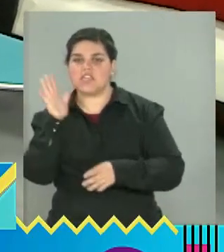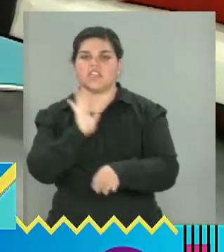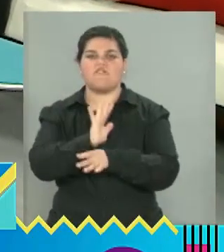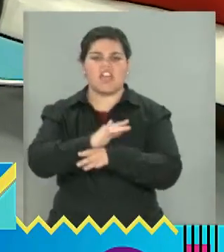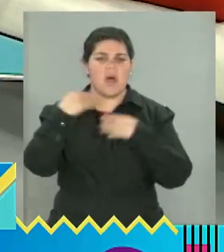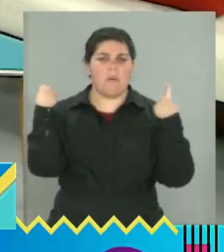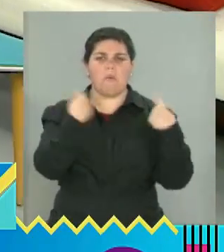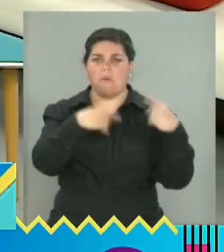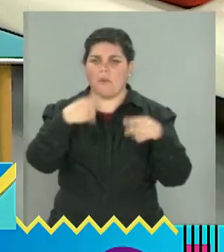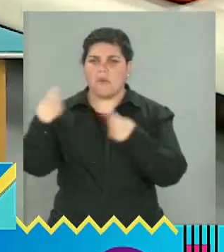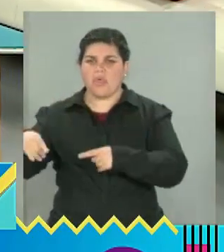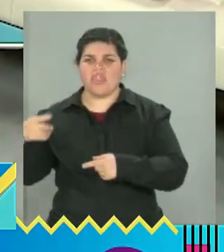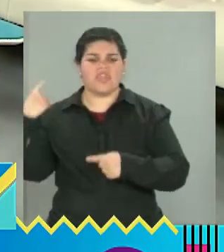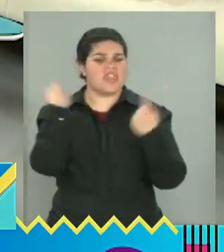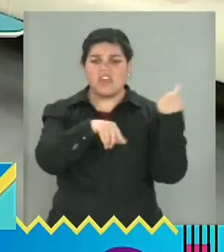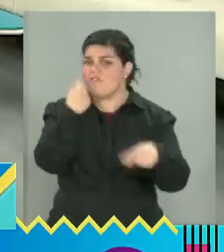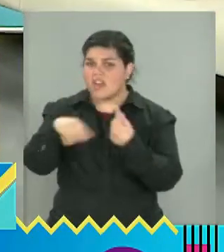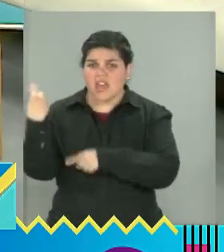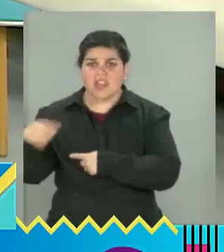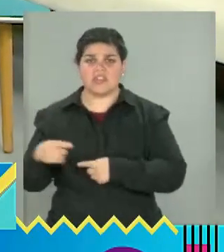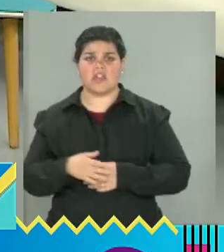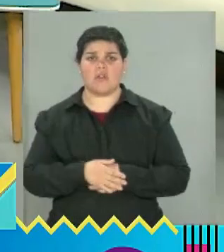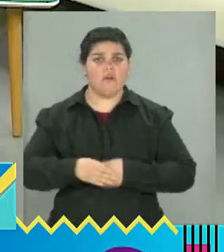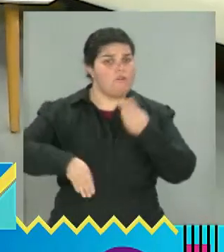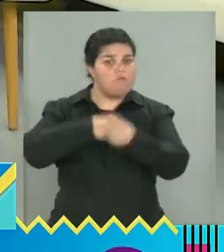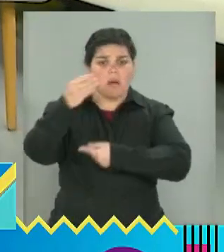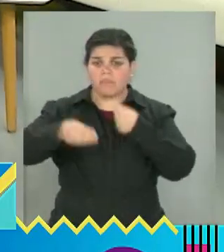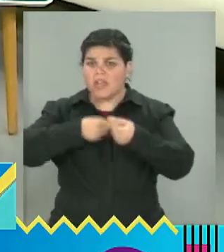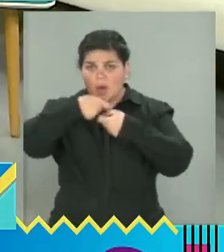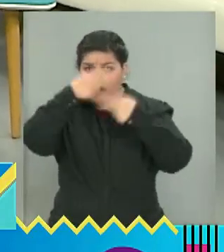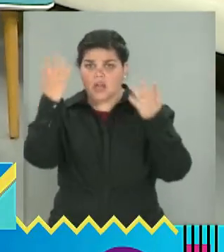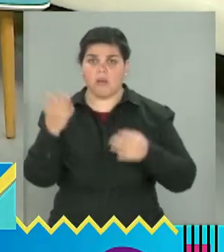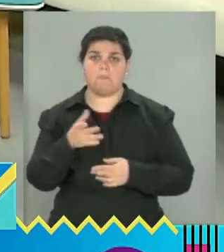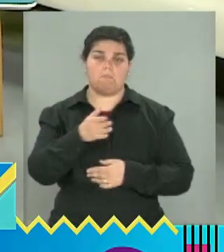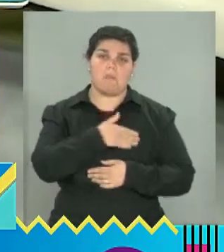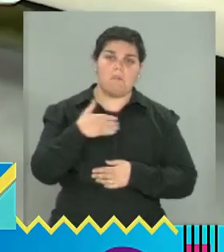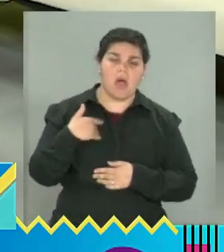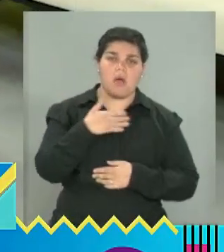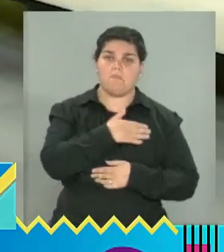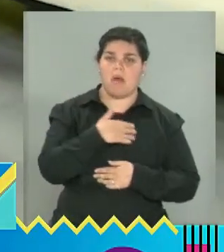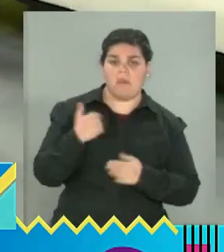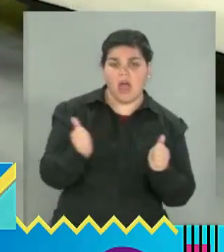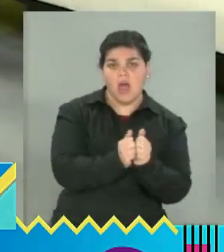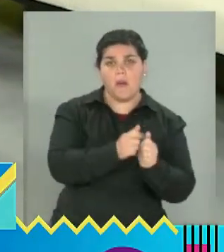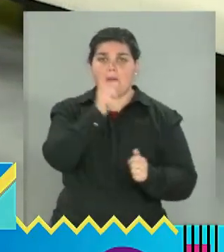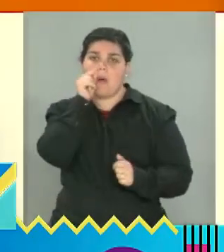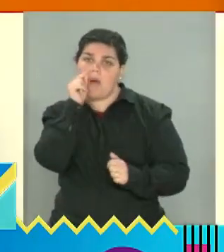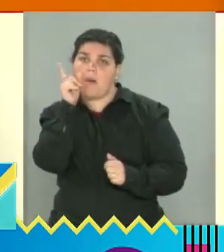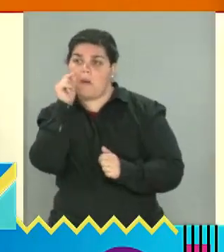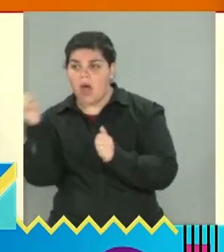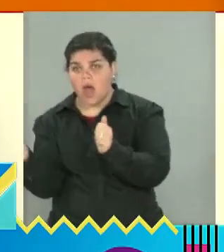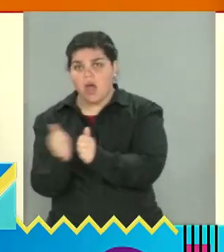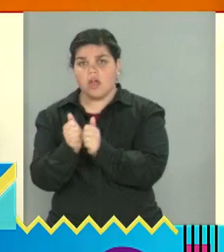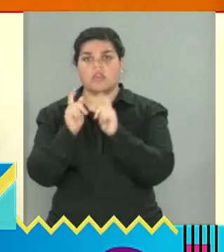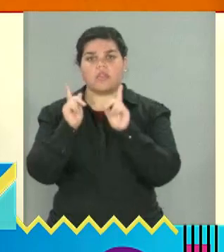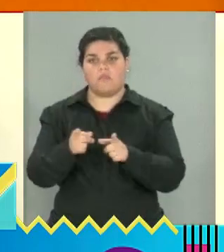familias, y se llama Valorando las Familias. Cualquier modalidad de familia. Hoy tenemos mamá, mamá, papá, papá. De pronto la persona a